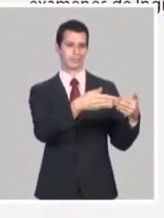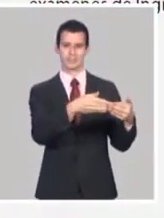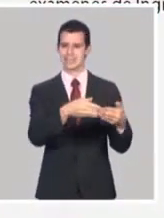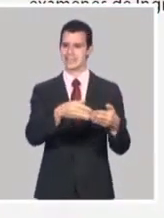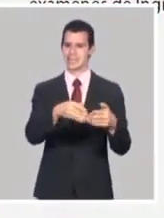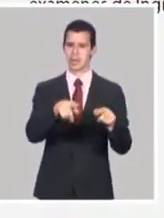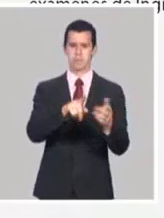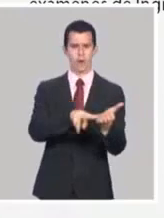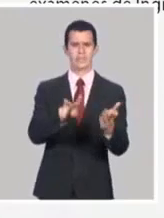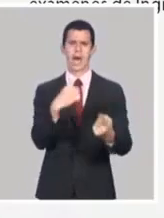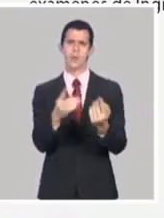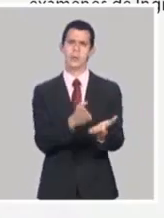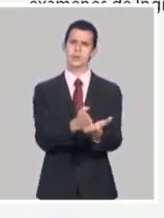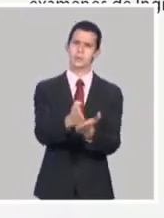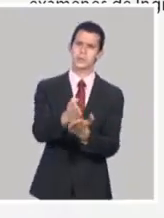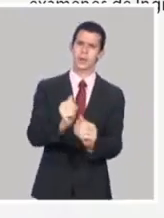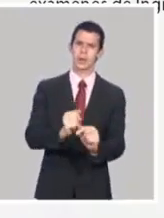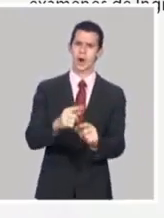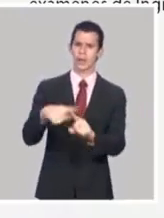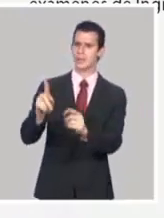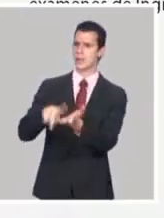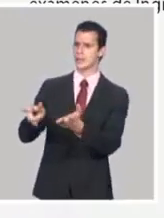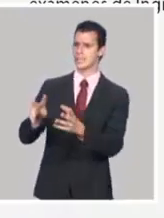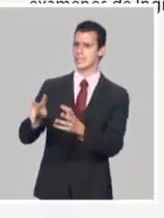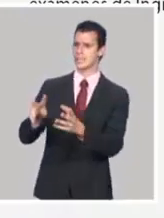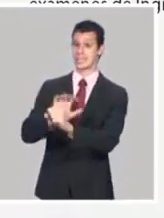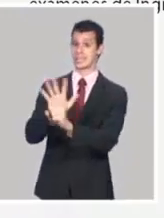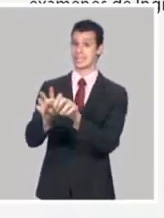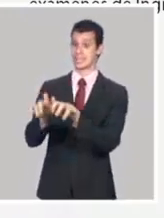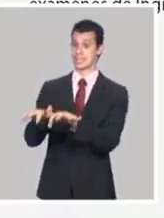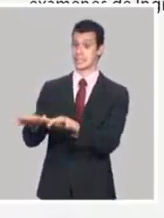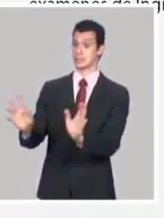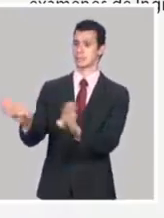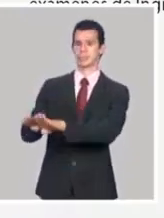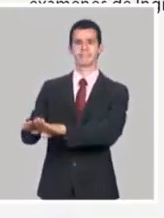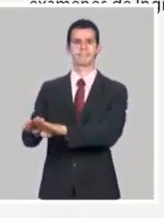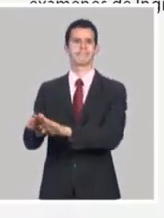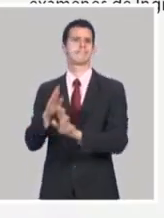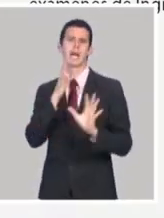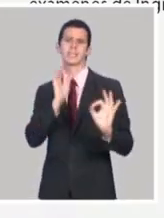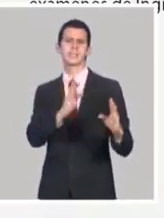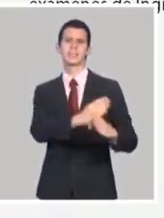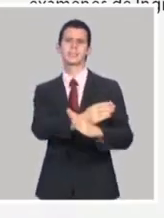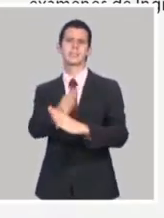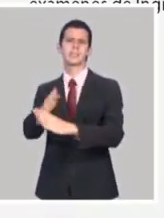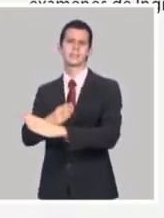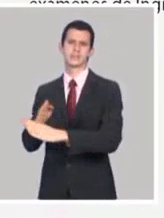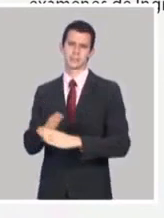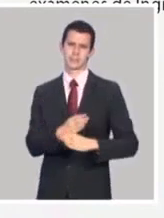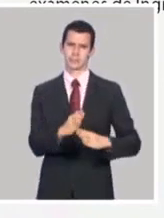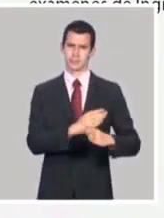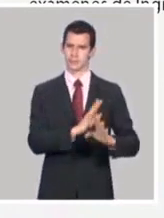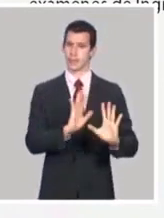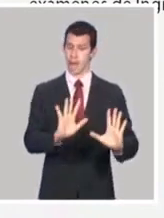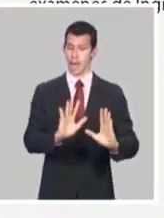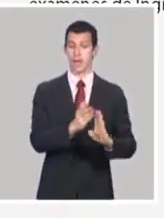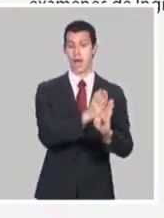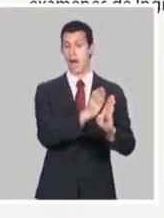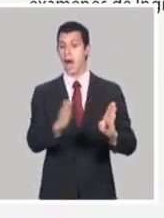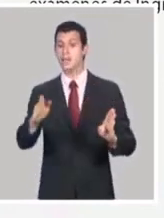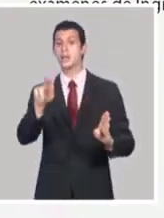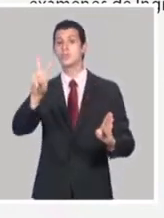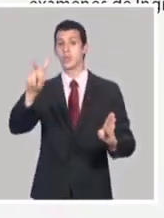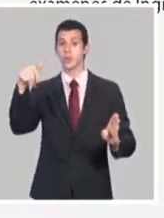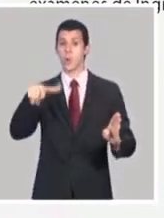nosotros iniciamos las actividades docentes televisivas que la vamos a llevar hasta el día 2 de julio